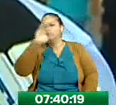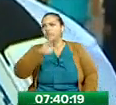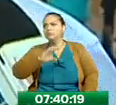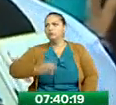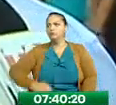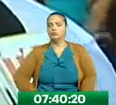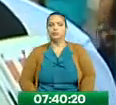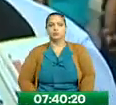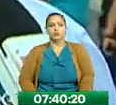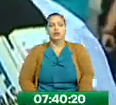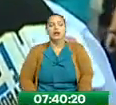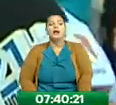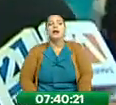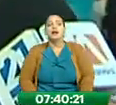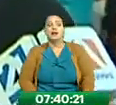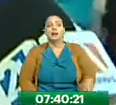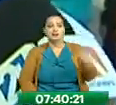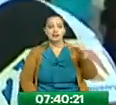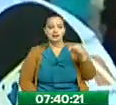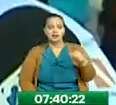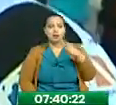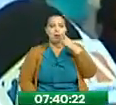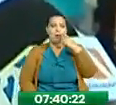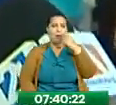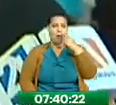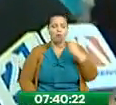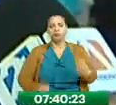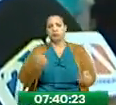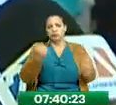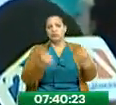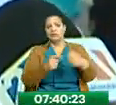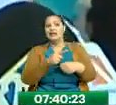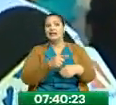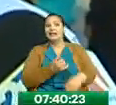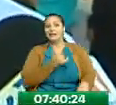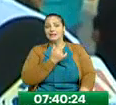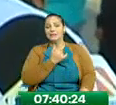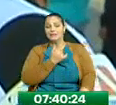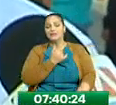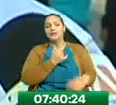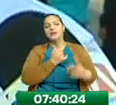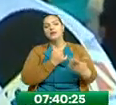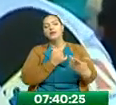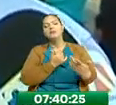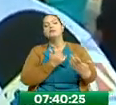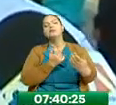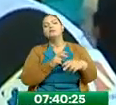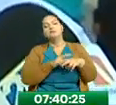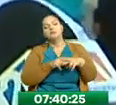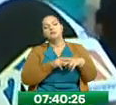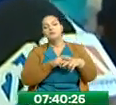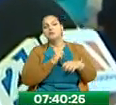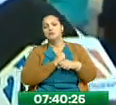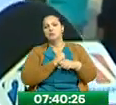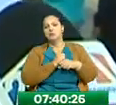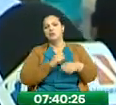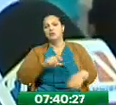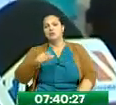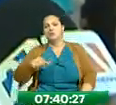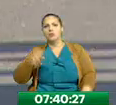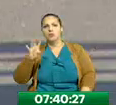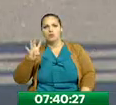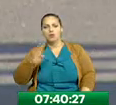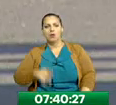personas han realizado ciertas actividades ilícitas con la finalidad de sustraerle su vehículo o sus pertenencias. Ante aquello, pues,